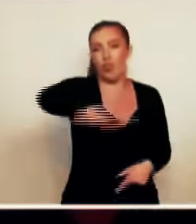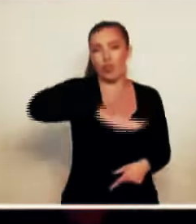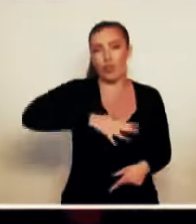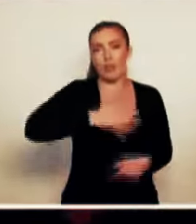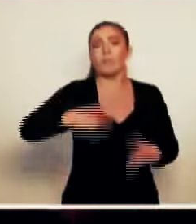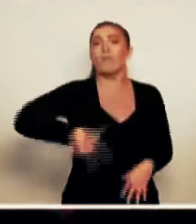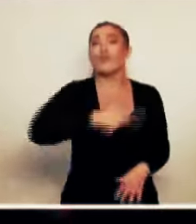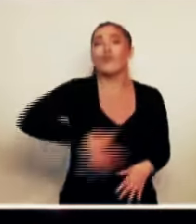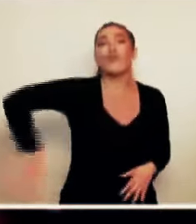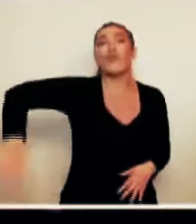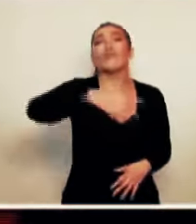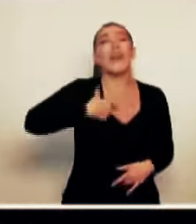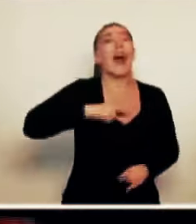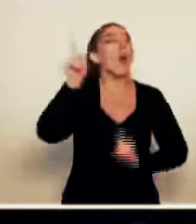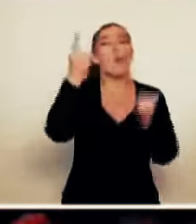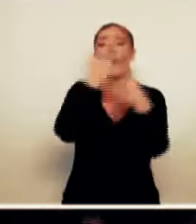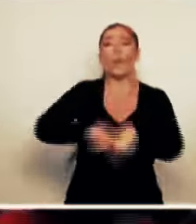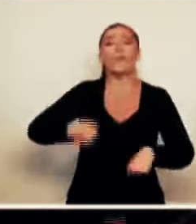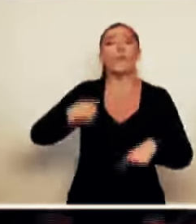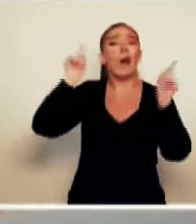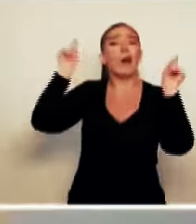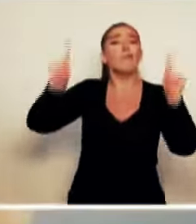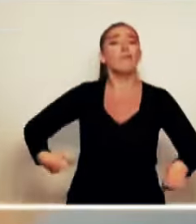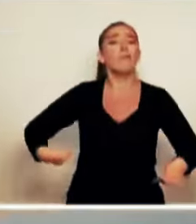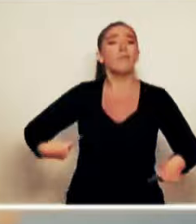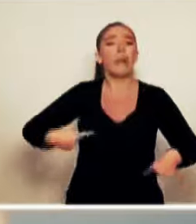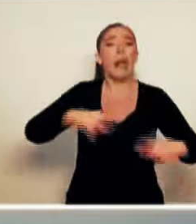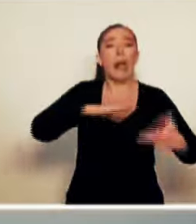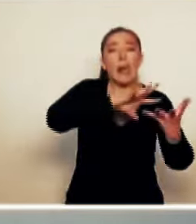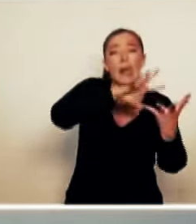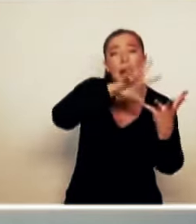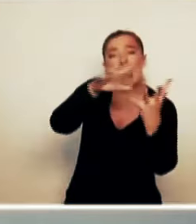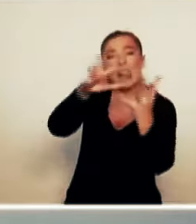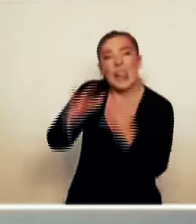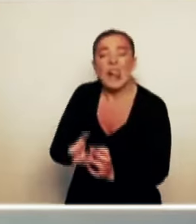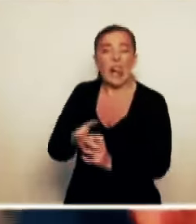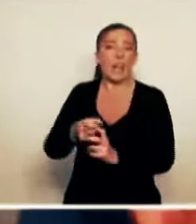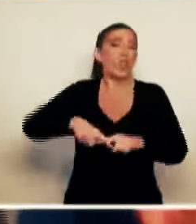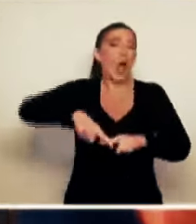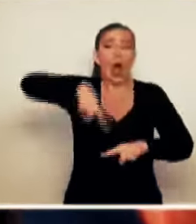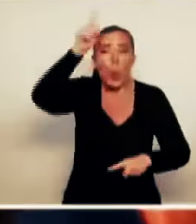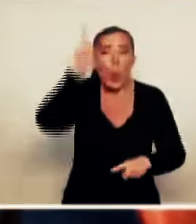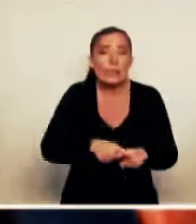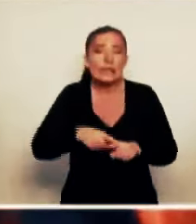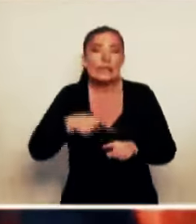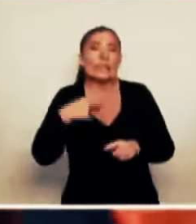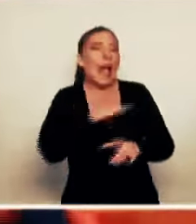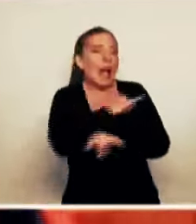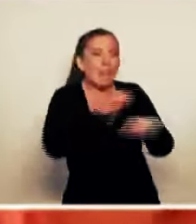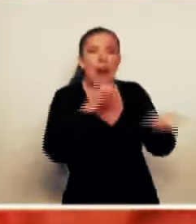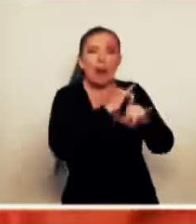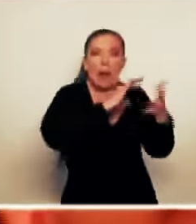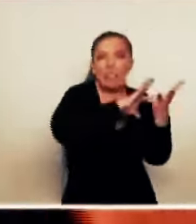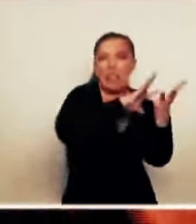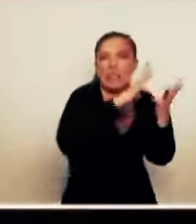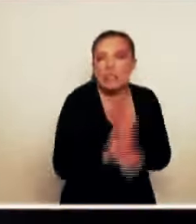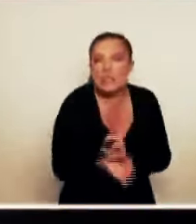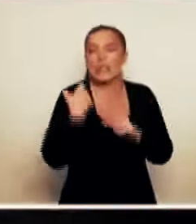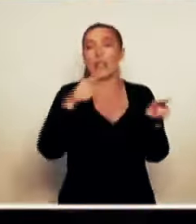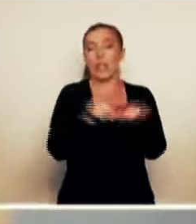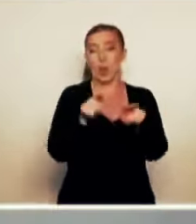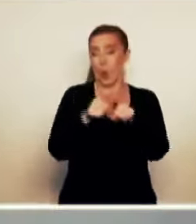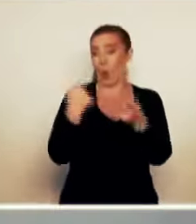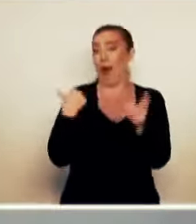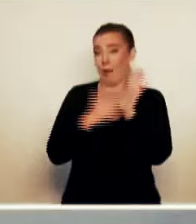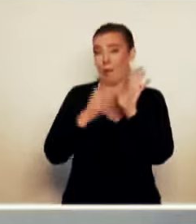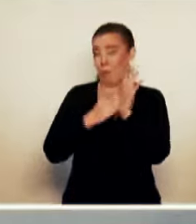porque la sociedad no sabe, la envenenan todo el día diciendo, tergiversando, como pasó con